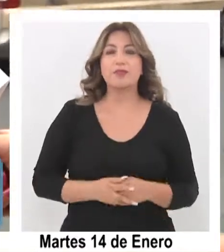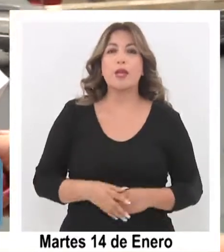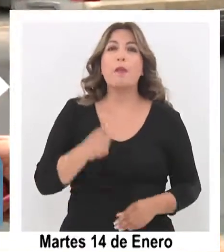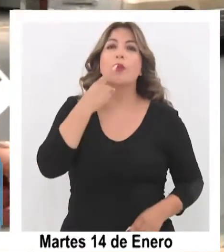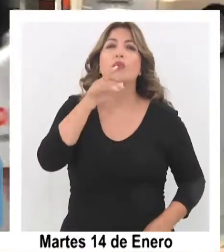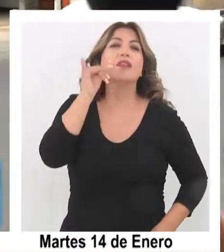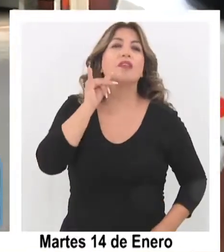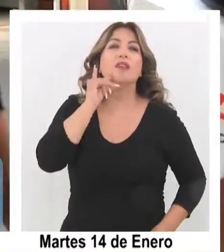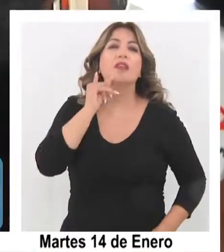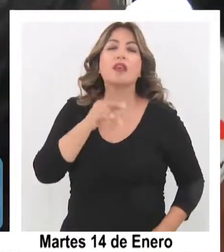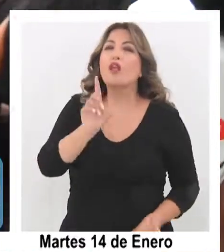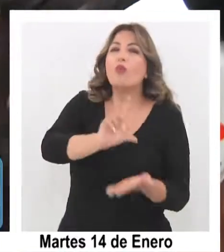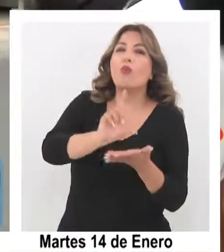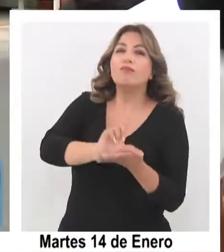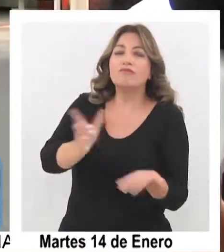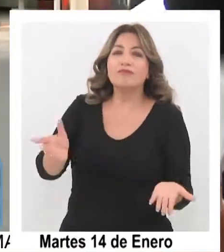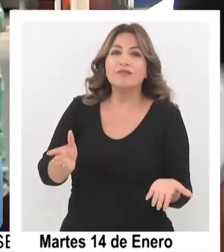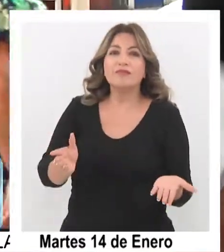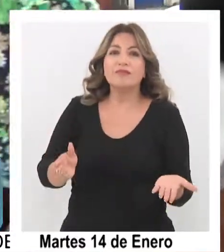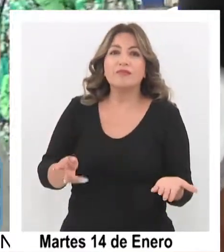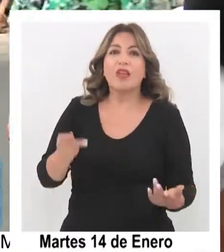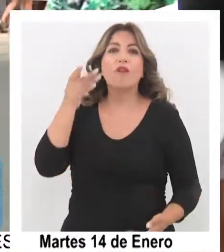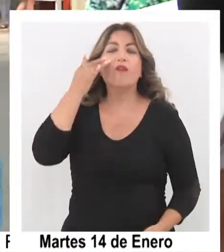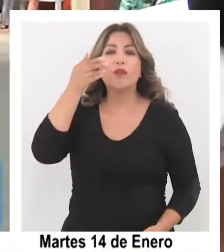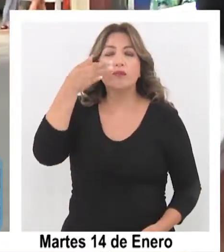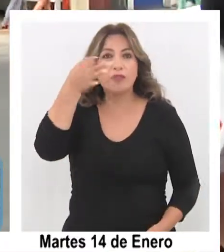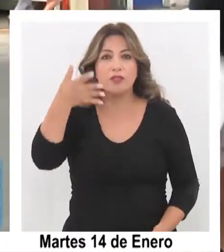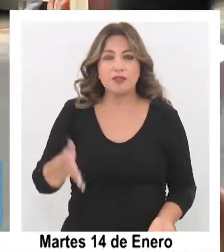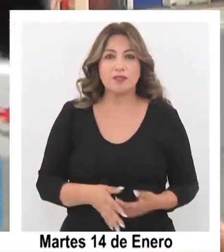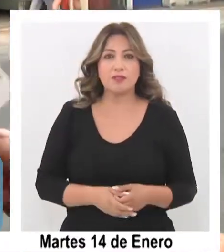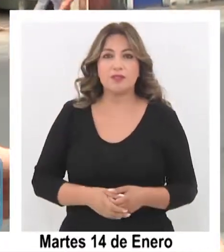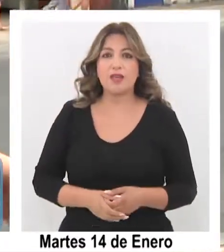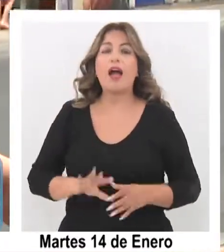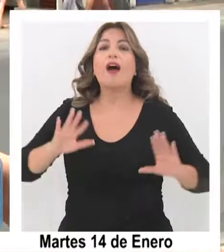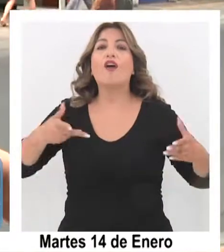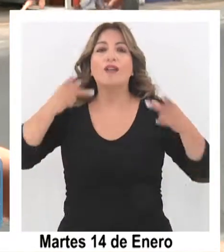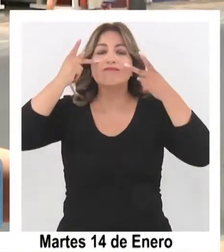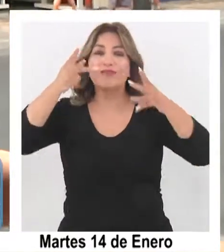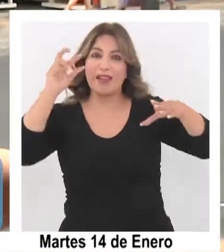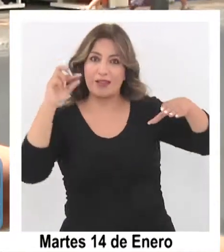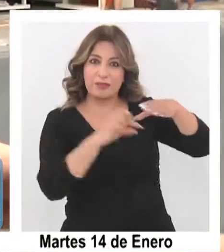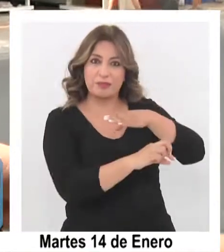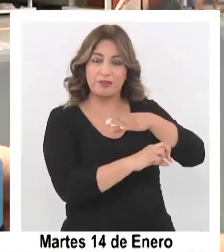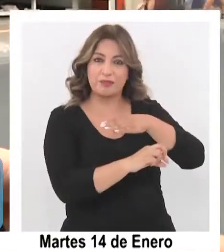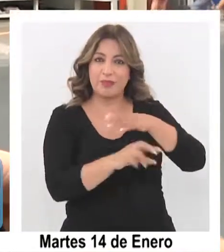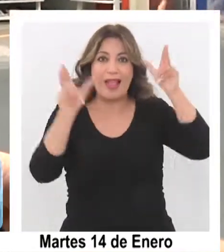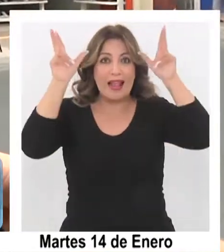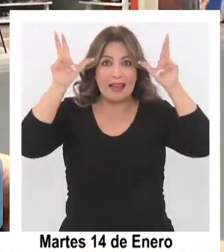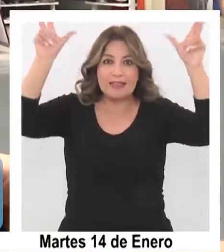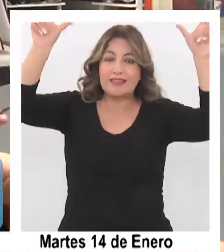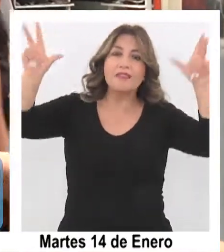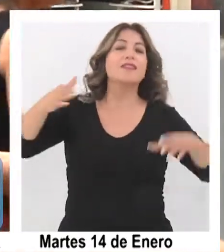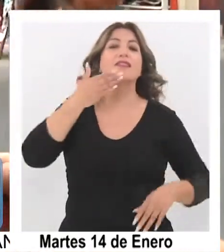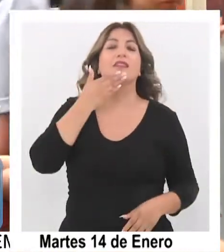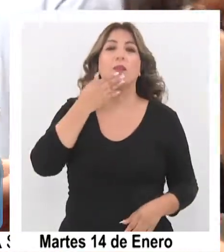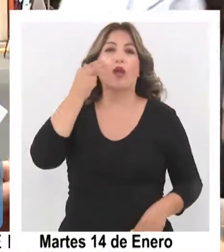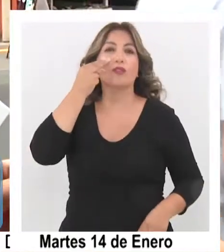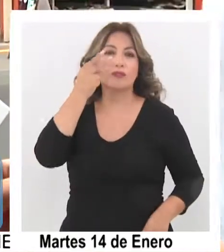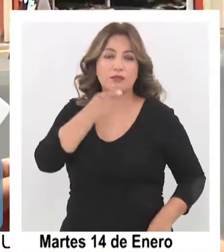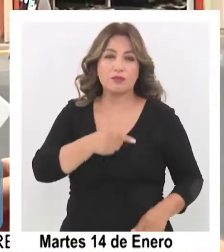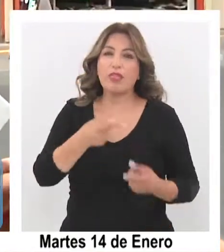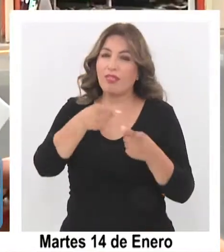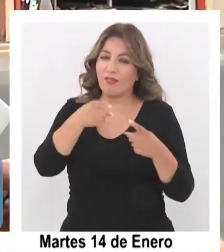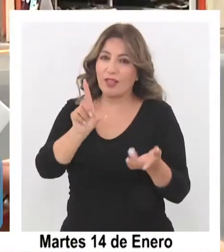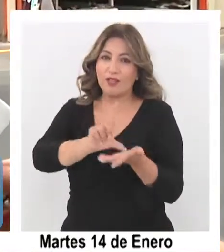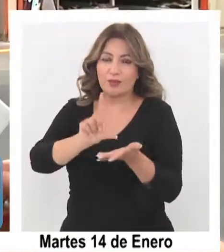A Iquique. ¿Y qué lugares de Iquique o de la región ha visitado? Ahora vamos a Pica. La Tirana también he